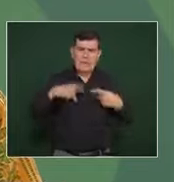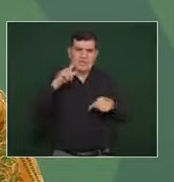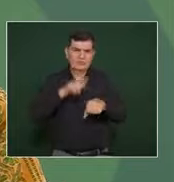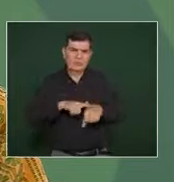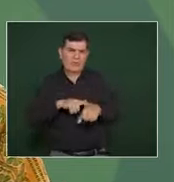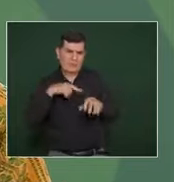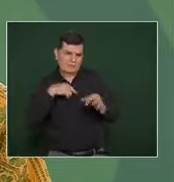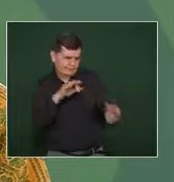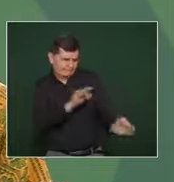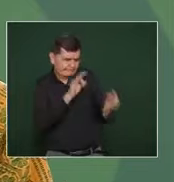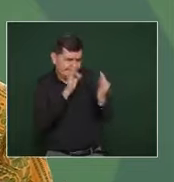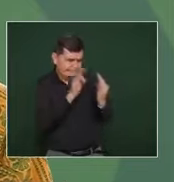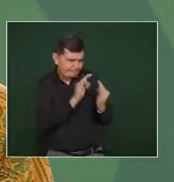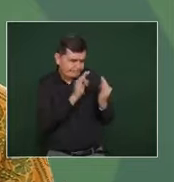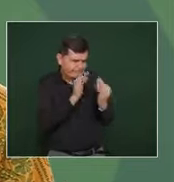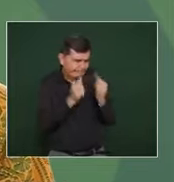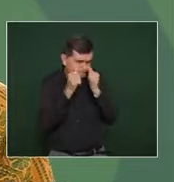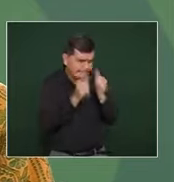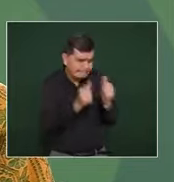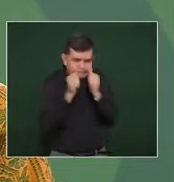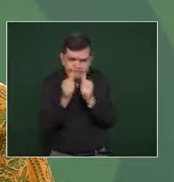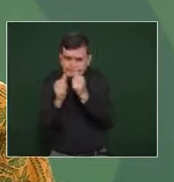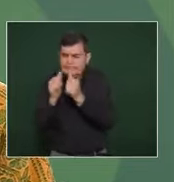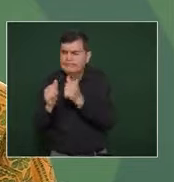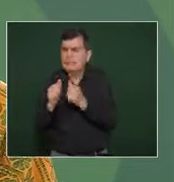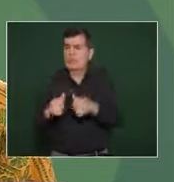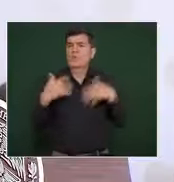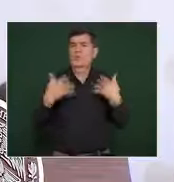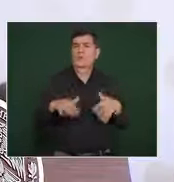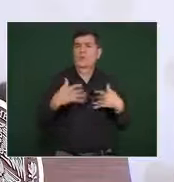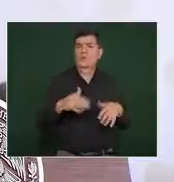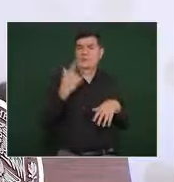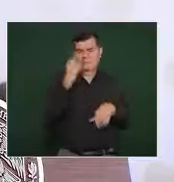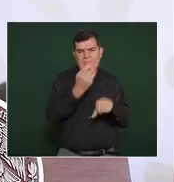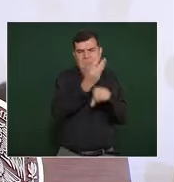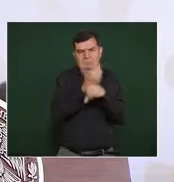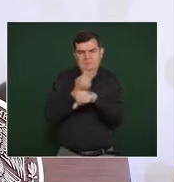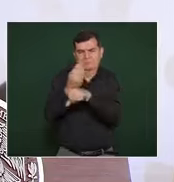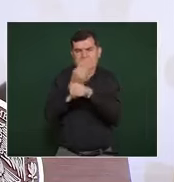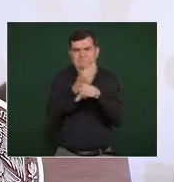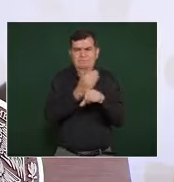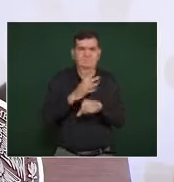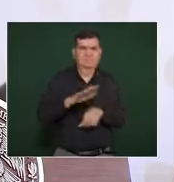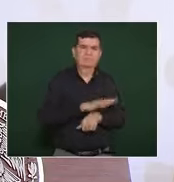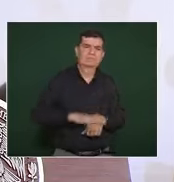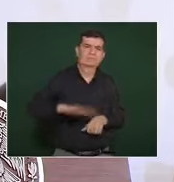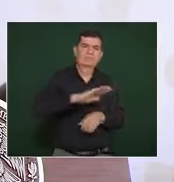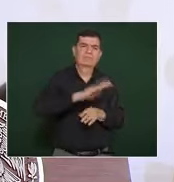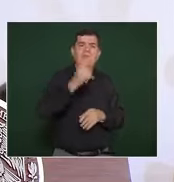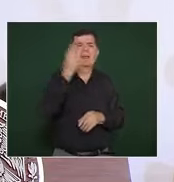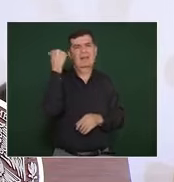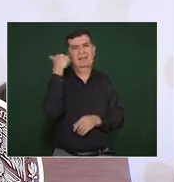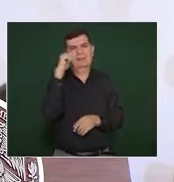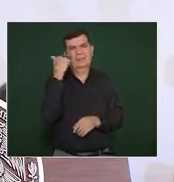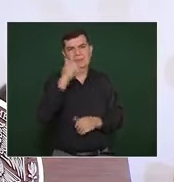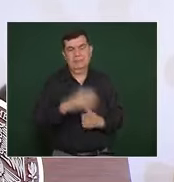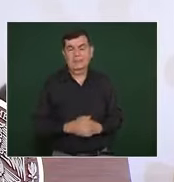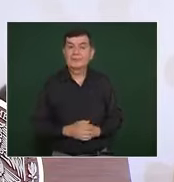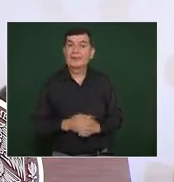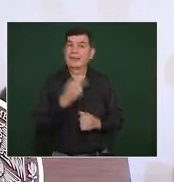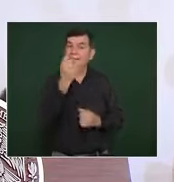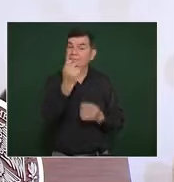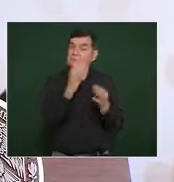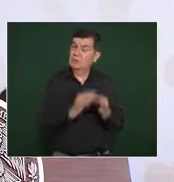de nuestro presidente ha sido fundamental para la reconstrucción de nuestro maravilloso puerto de Acapulco